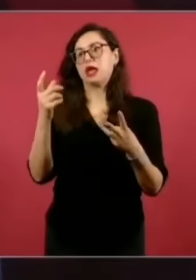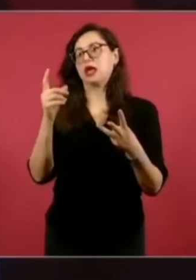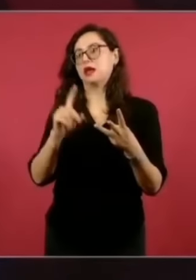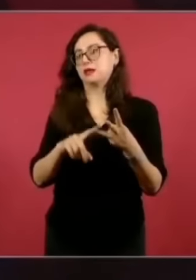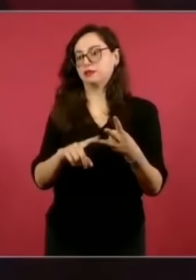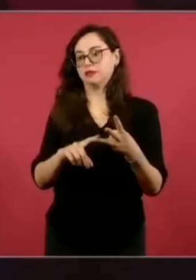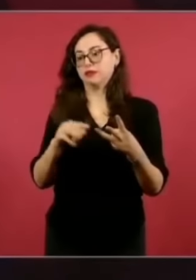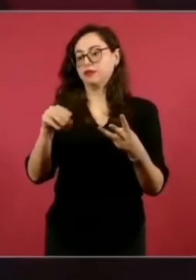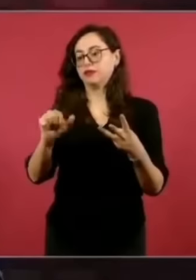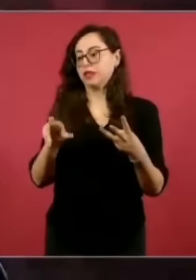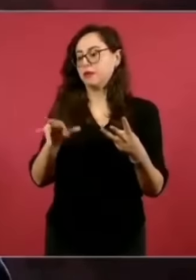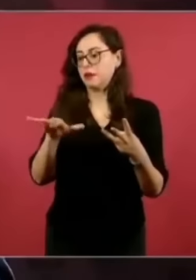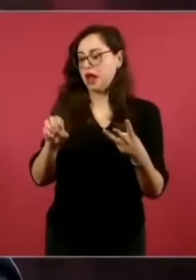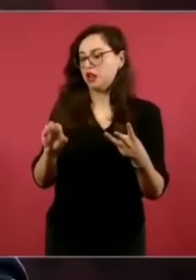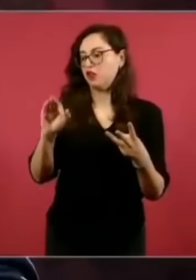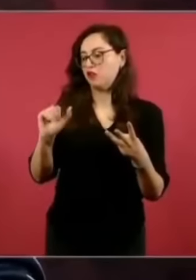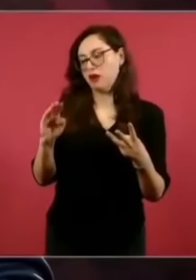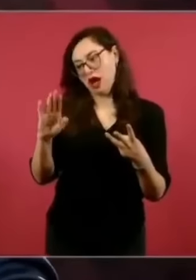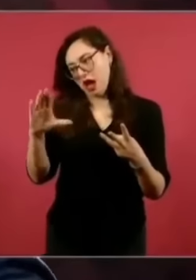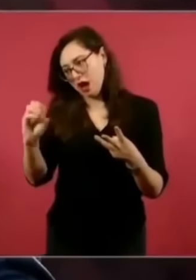de Manlio Fabio Beltrones,